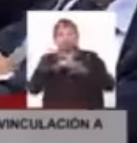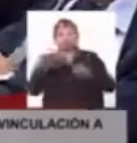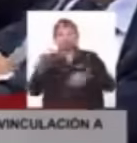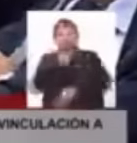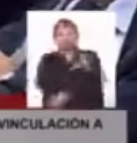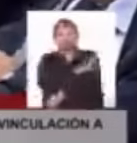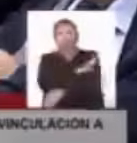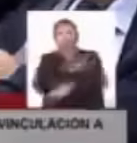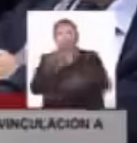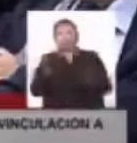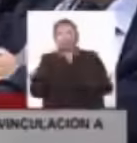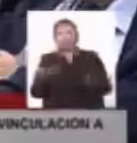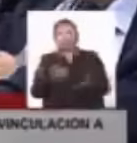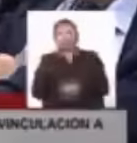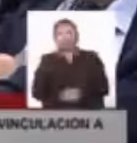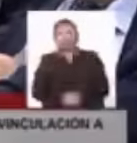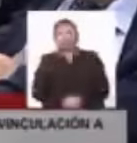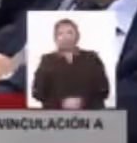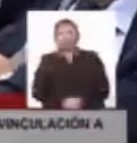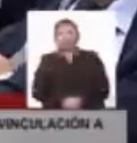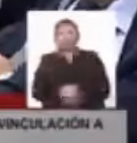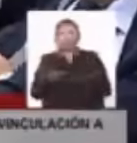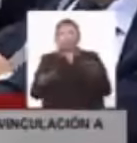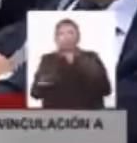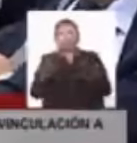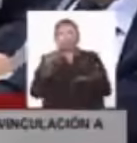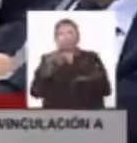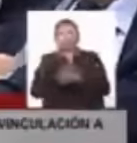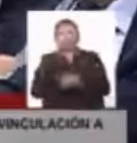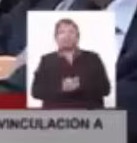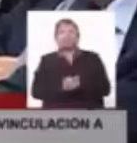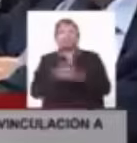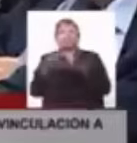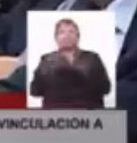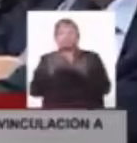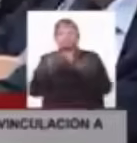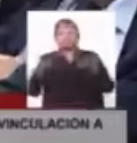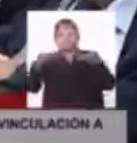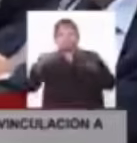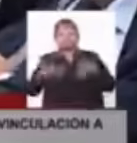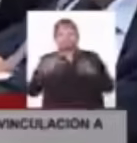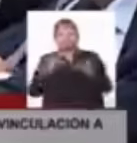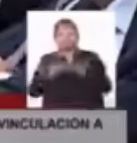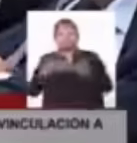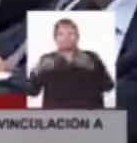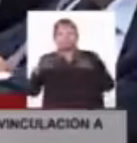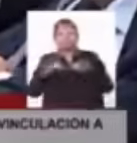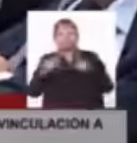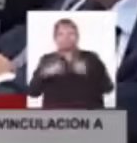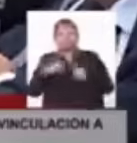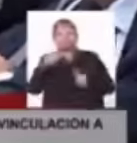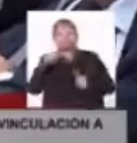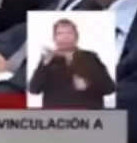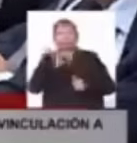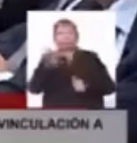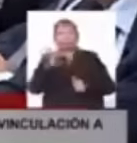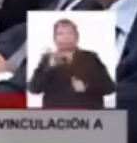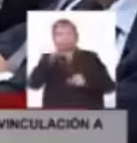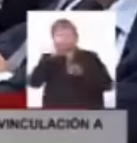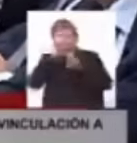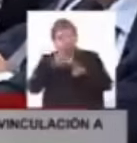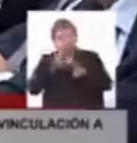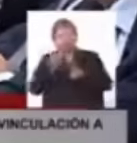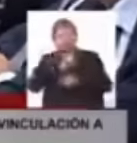Fiscalía. Y hay cosa. ¿Cómo que no? Son hechos concretos lo que yo estoy refiriendo, no es una falta de